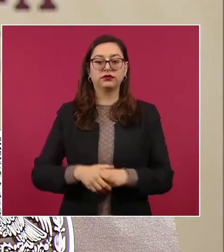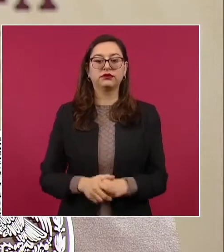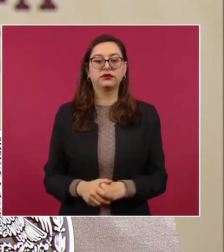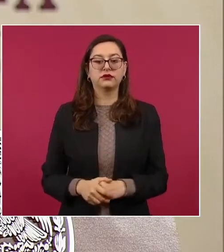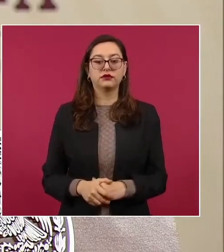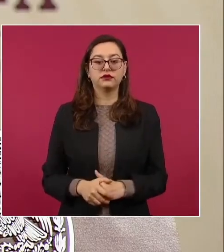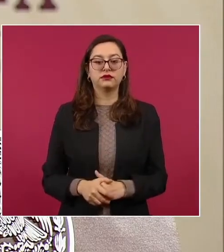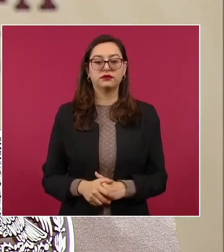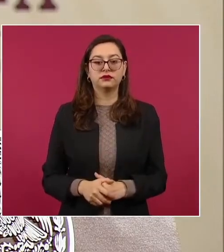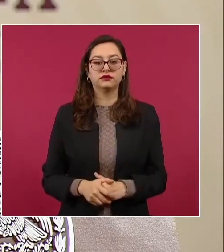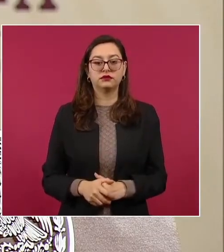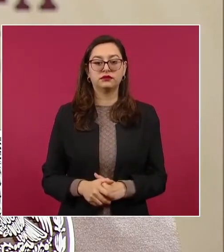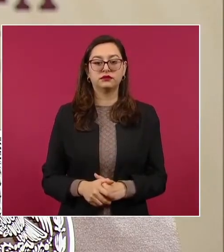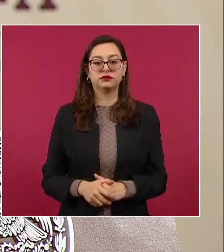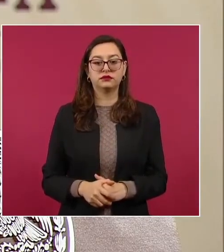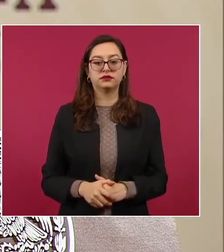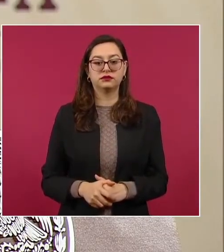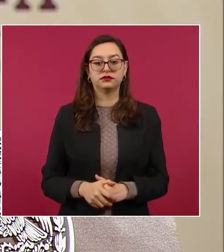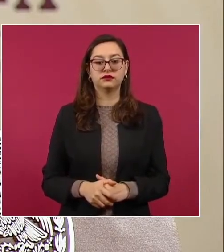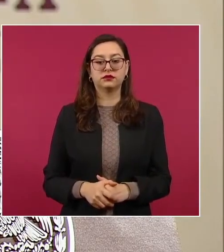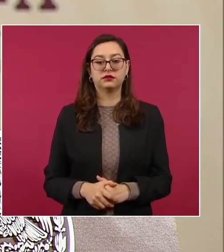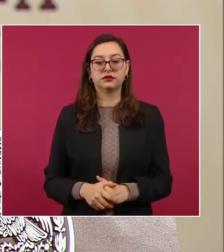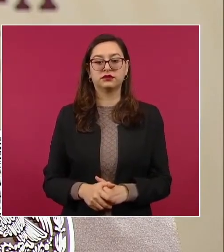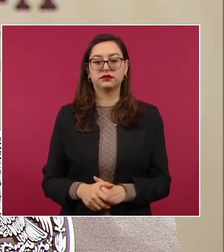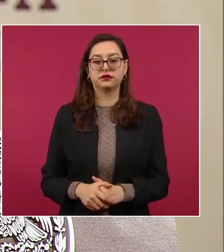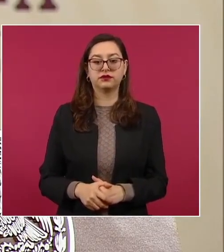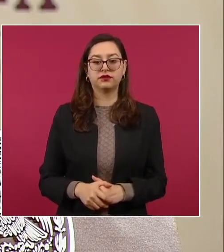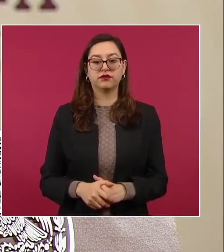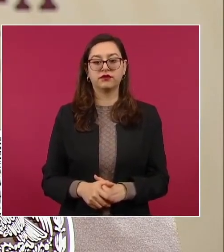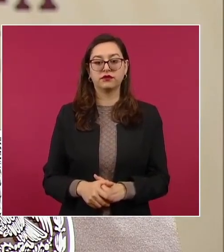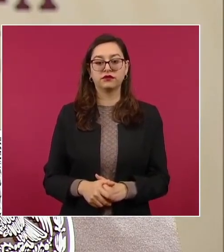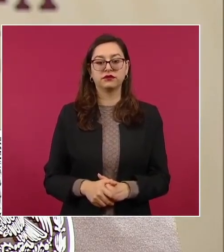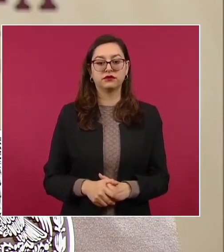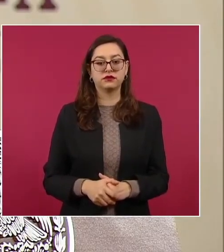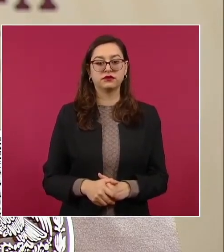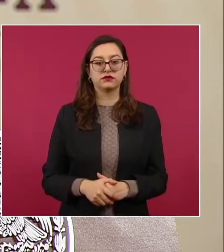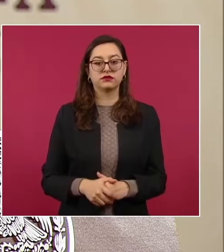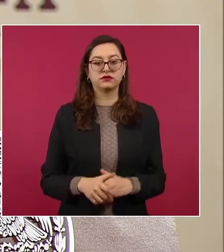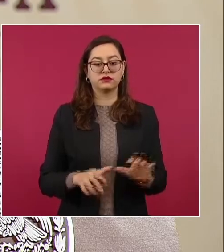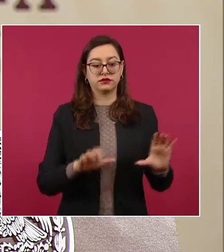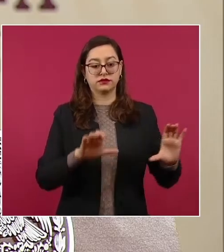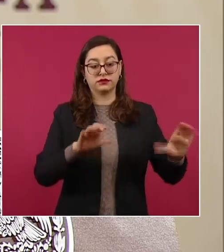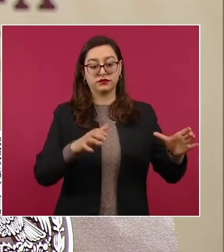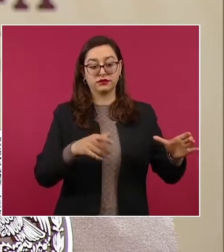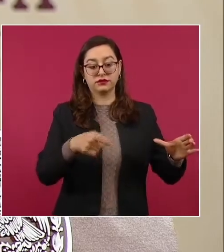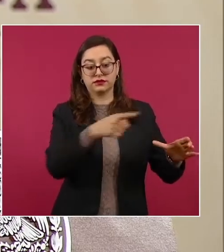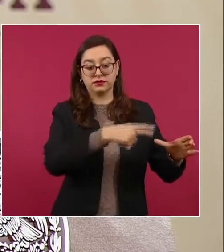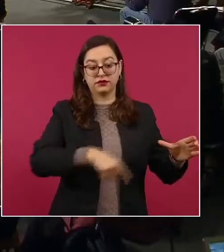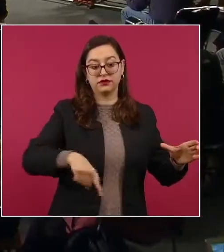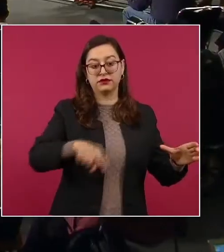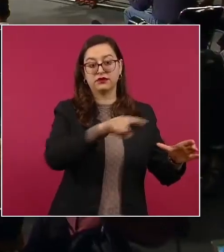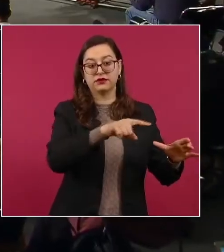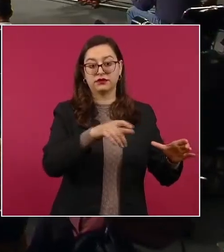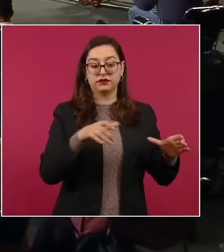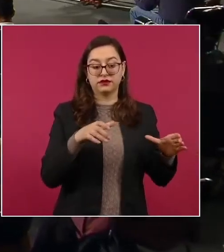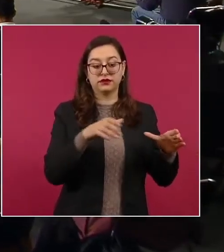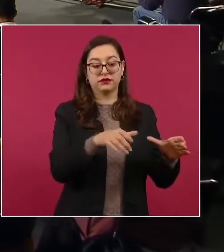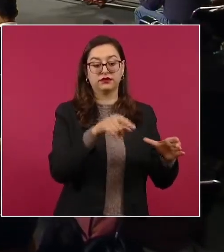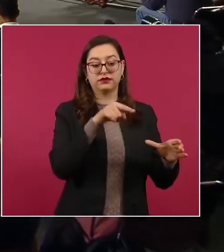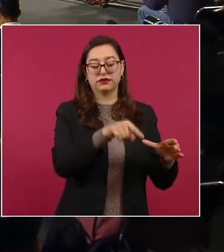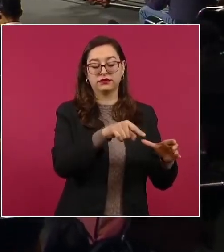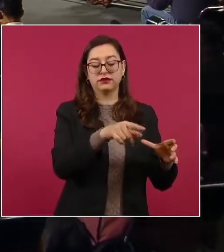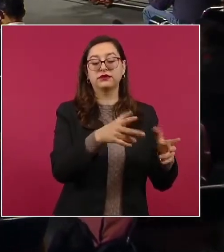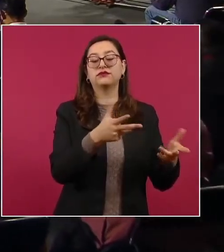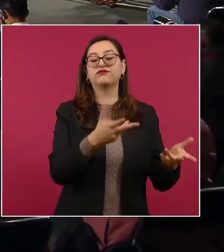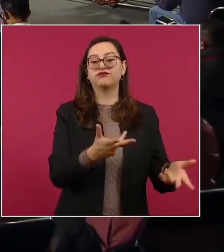Y bueno, la oposición se pinta de cuerpo entero, lucran y festinan con